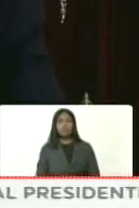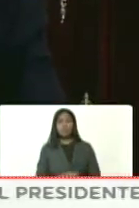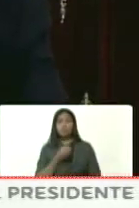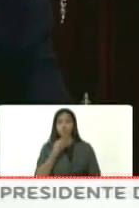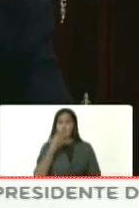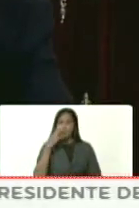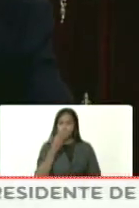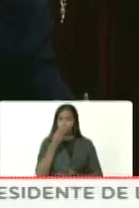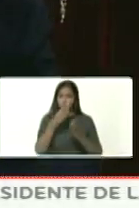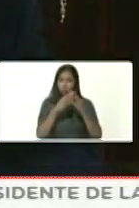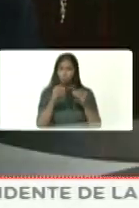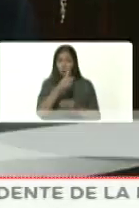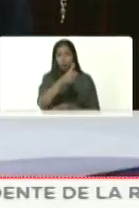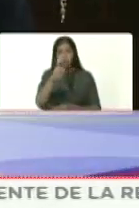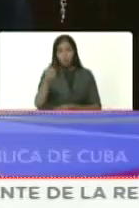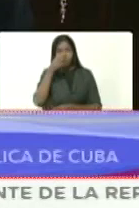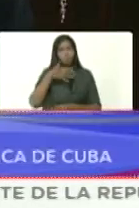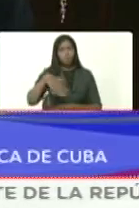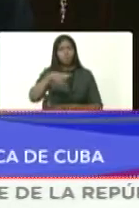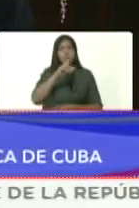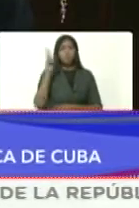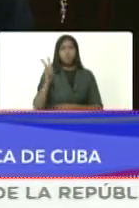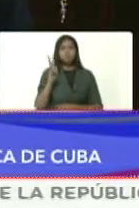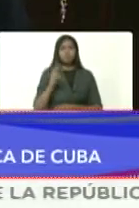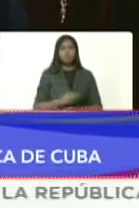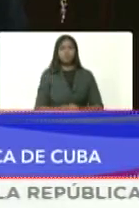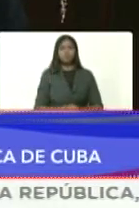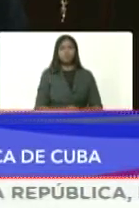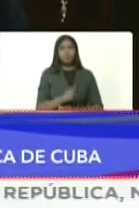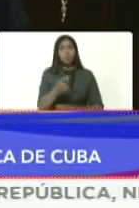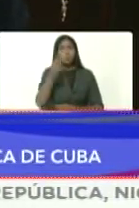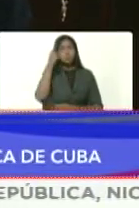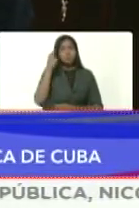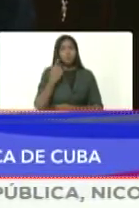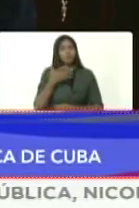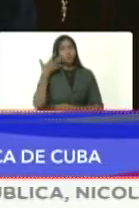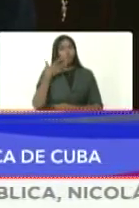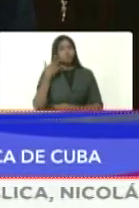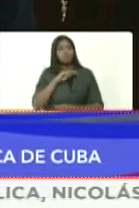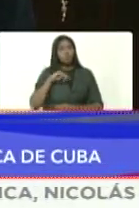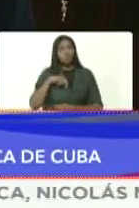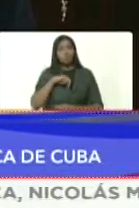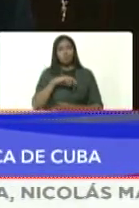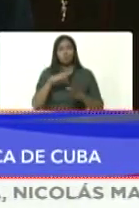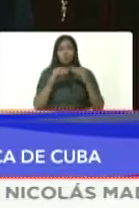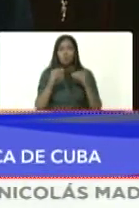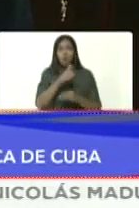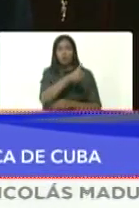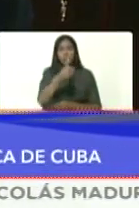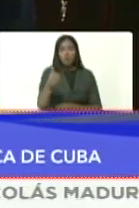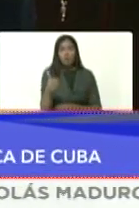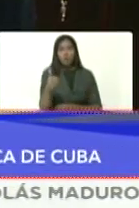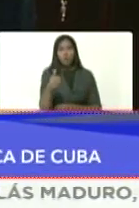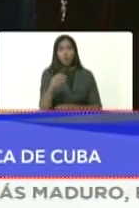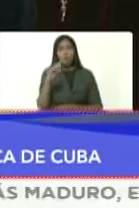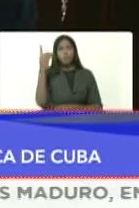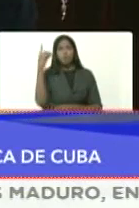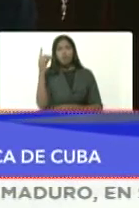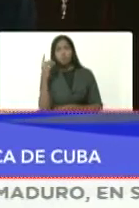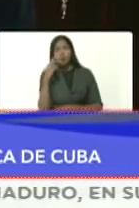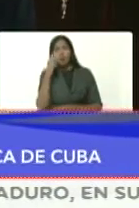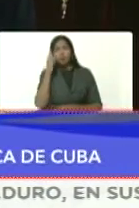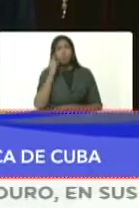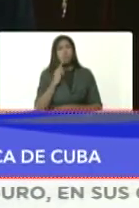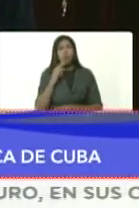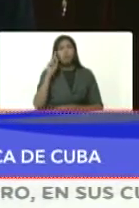los presentes, al pueblo venezolano. Es un día de orgullo para todos los bolivarianos y los